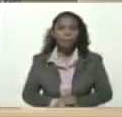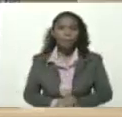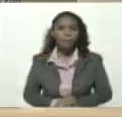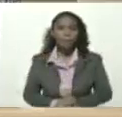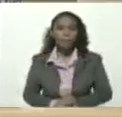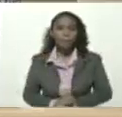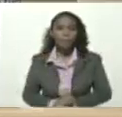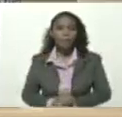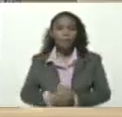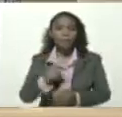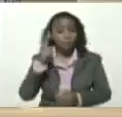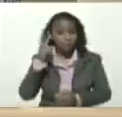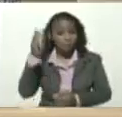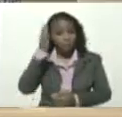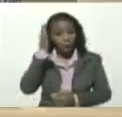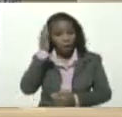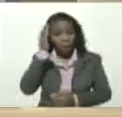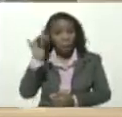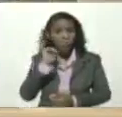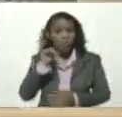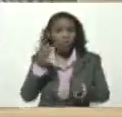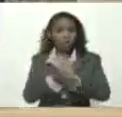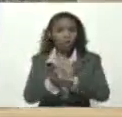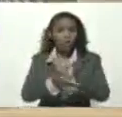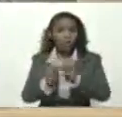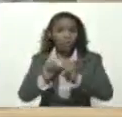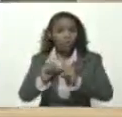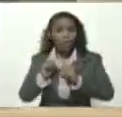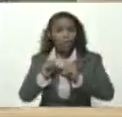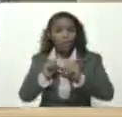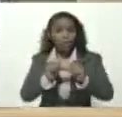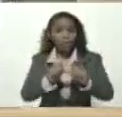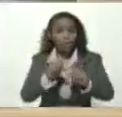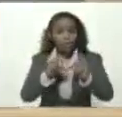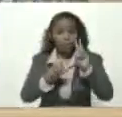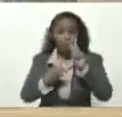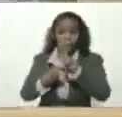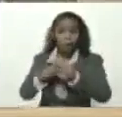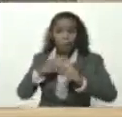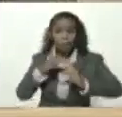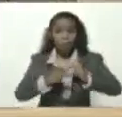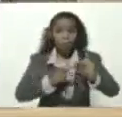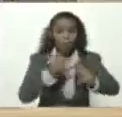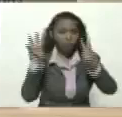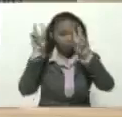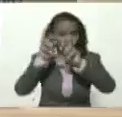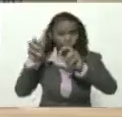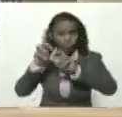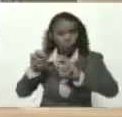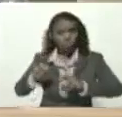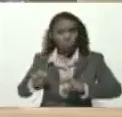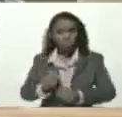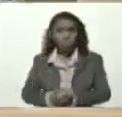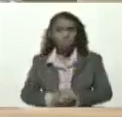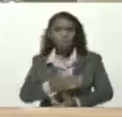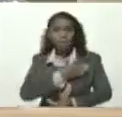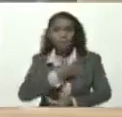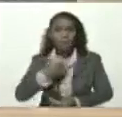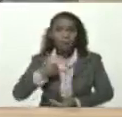ha estado al tanto y siguiendo la evolución de este proceso y de esta investigación, quiere